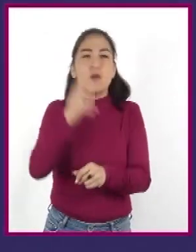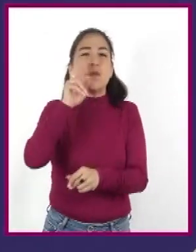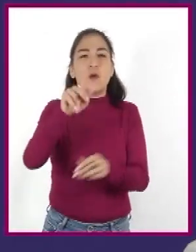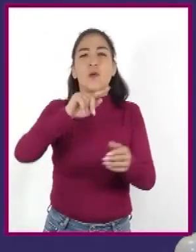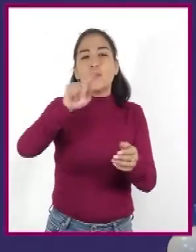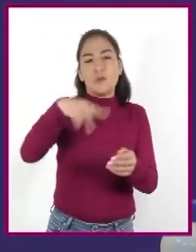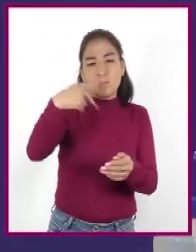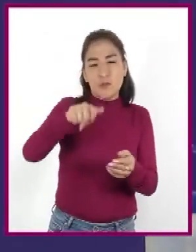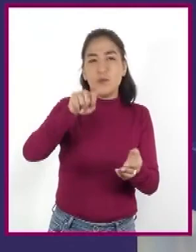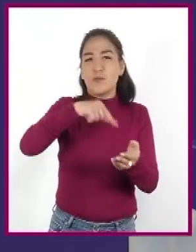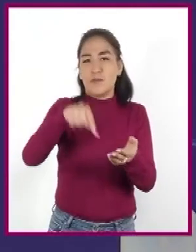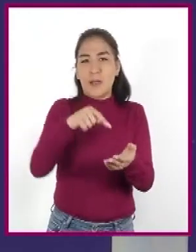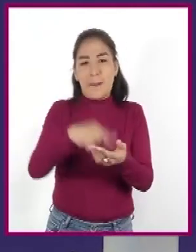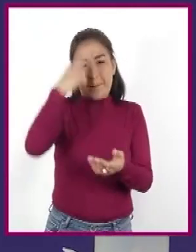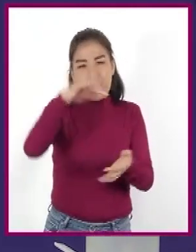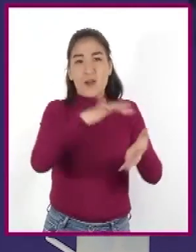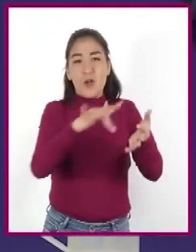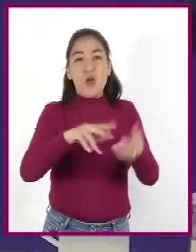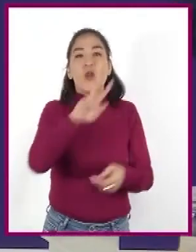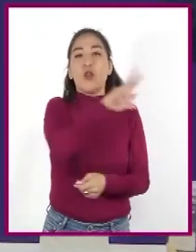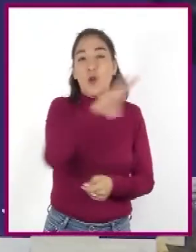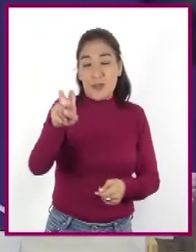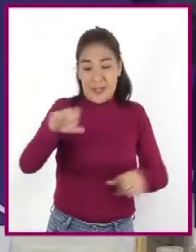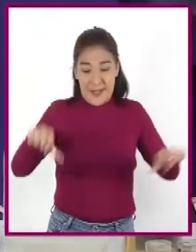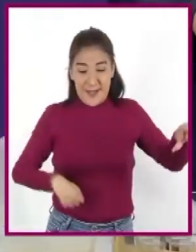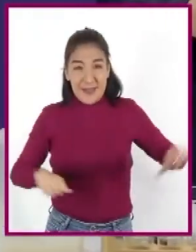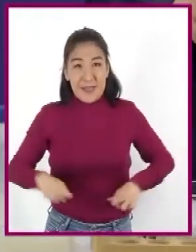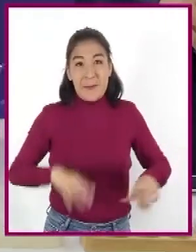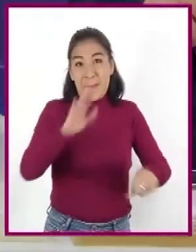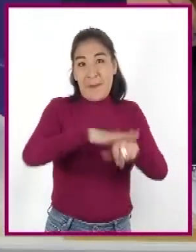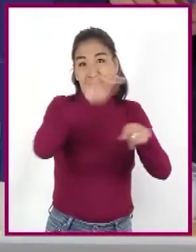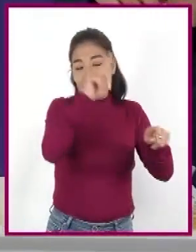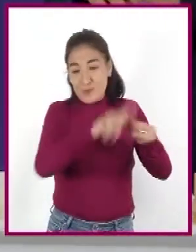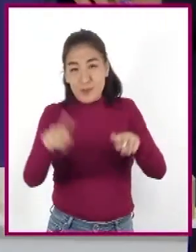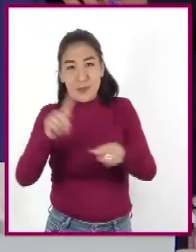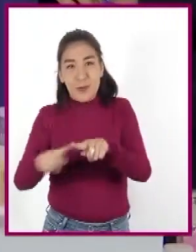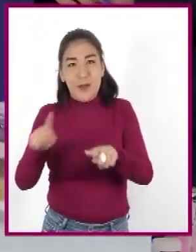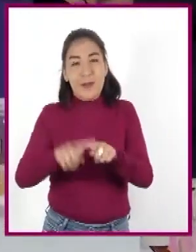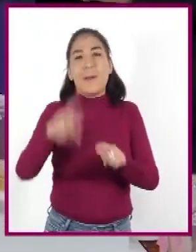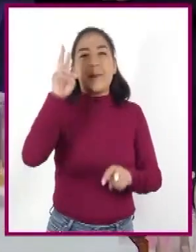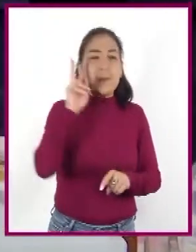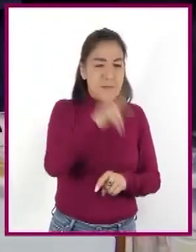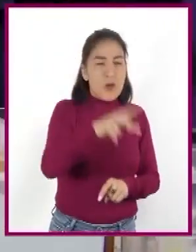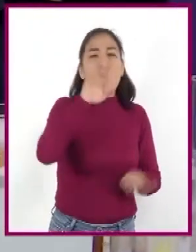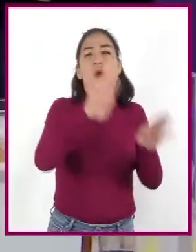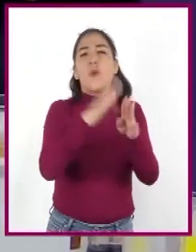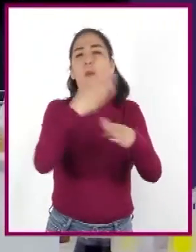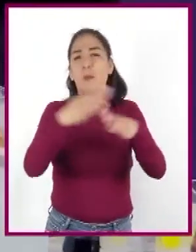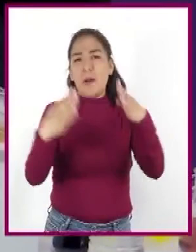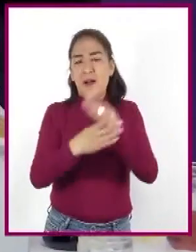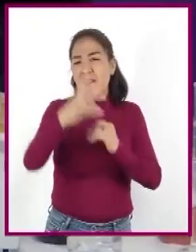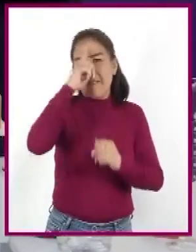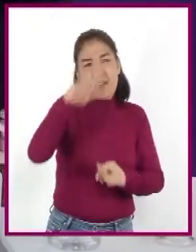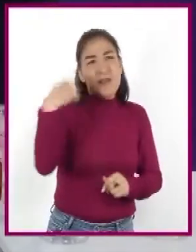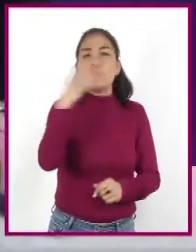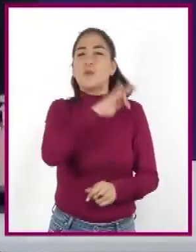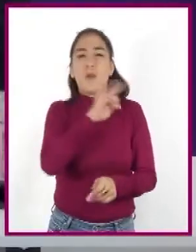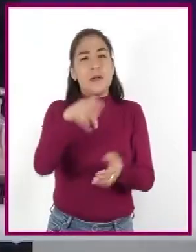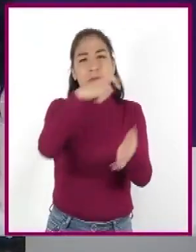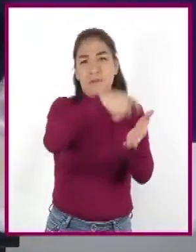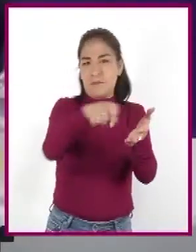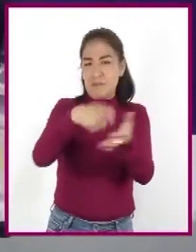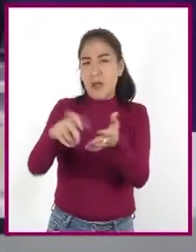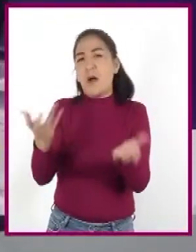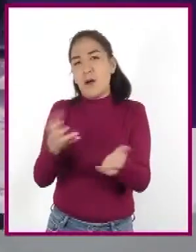Contiene más de 200 actividades experimentales que pueden realizar con materiales sencillos y fáciles de adquirir.